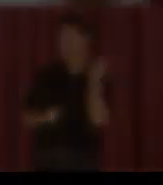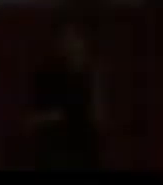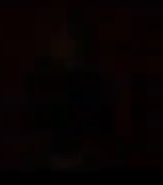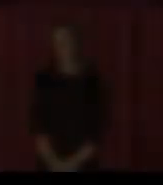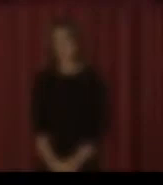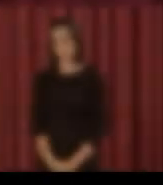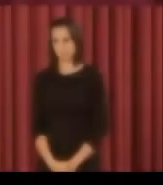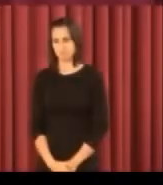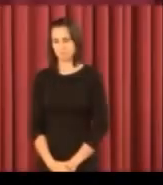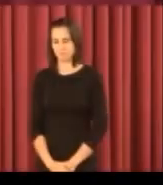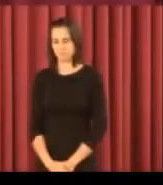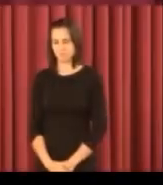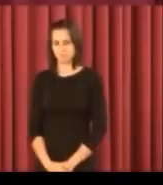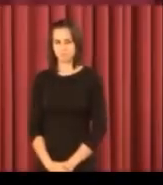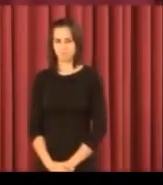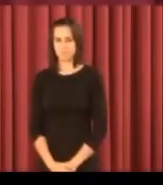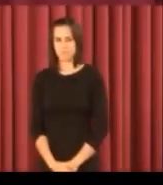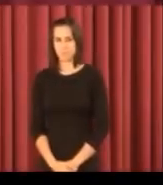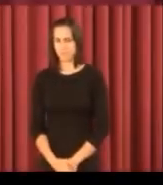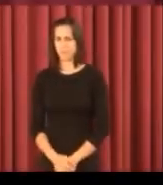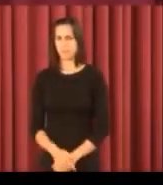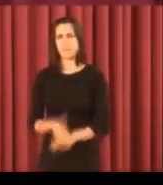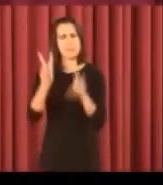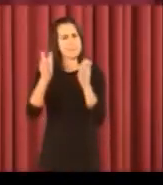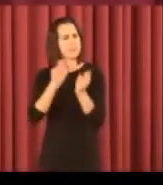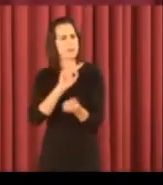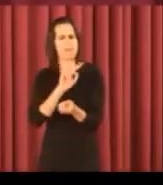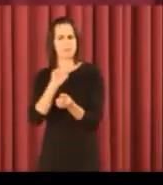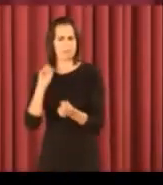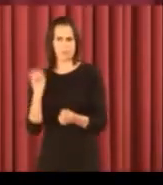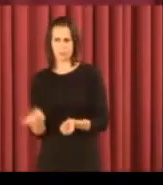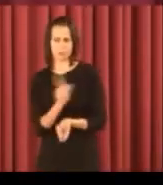muy buenos días a todos. Cambiando de tema,